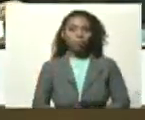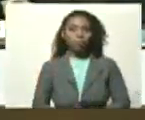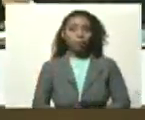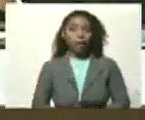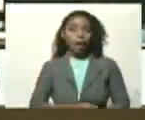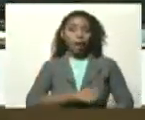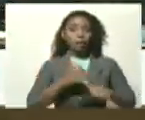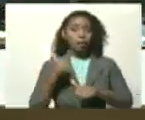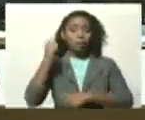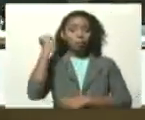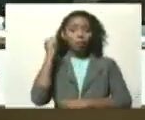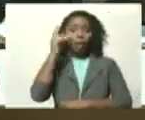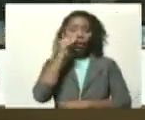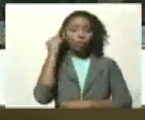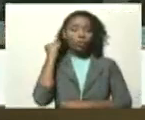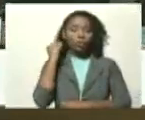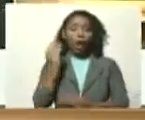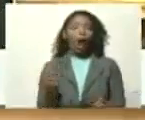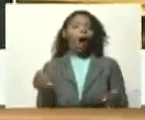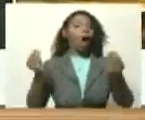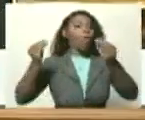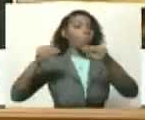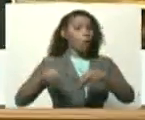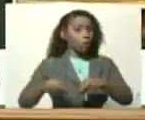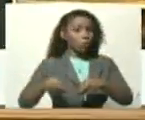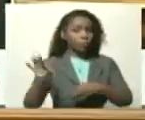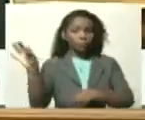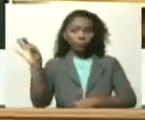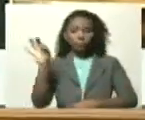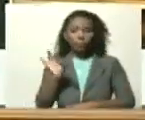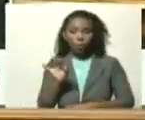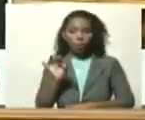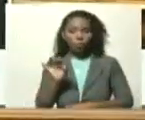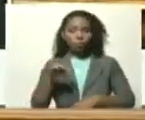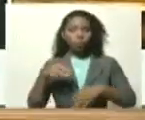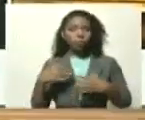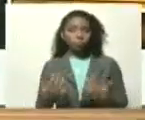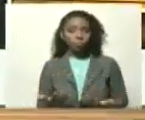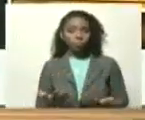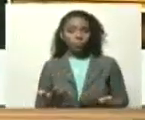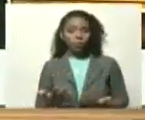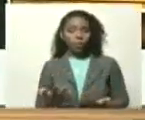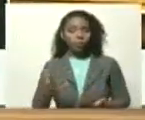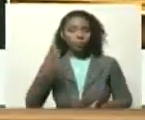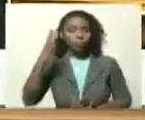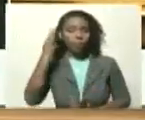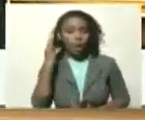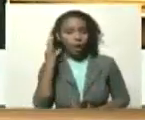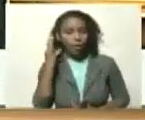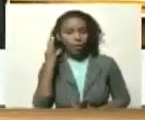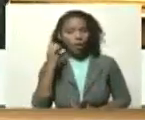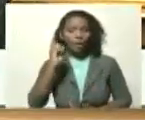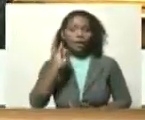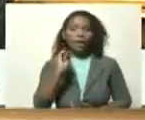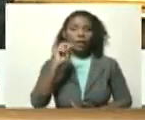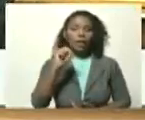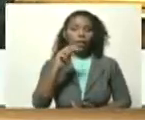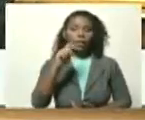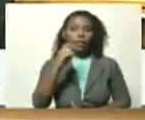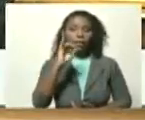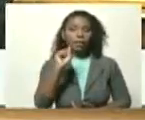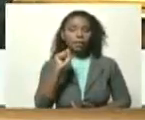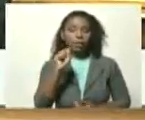Aquellas diputadas y diputados que estén de acuerdo con la selección de la ciudadana Inti Hinojosa